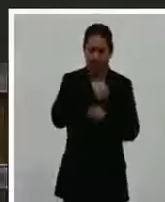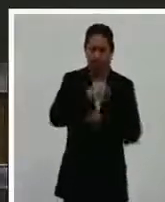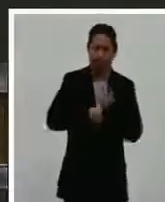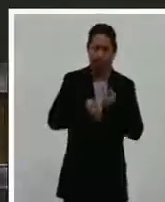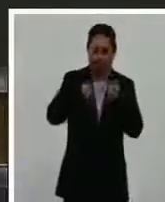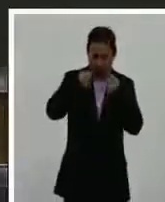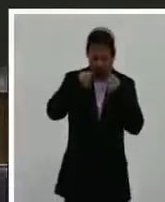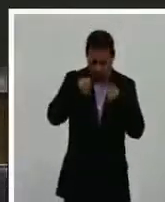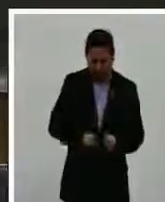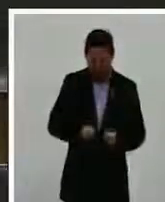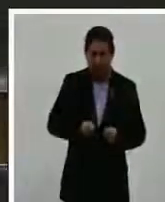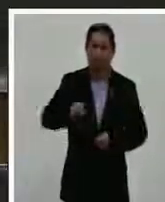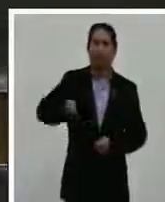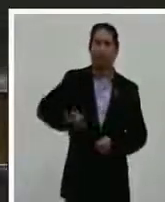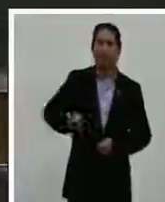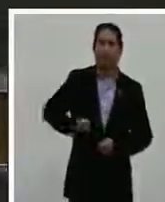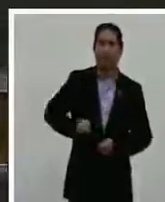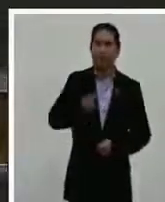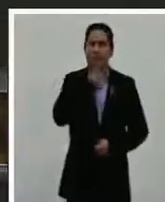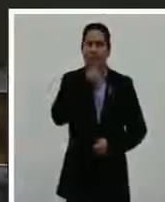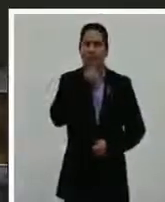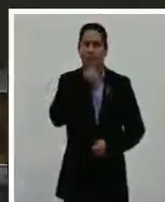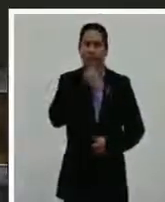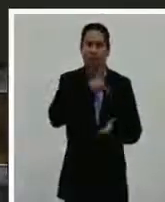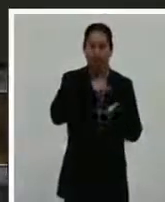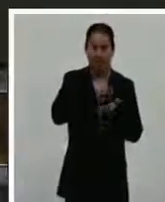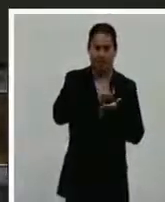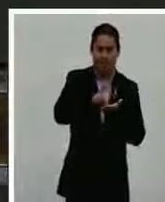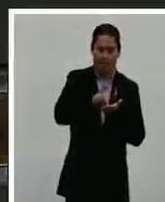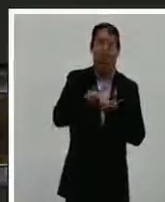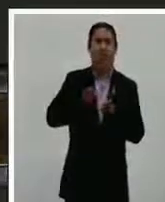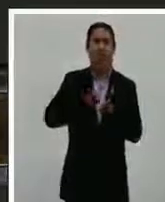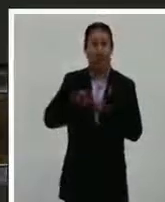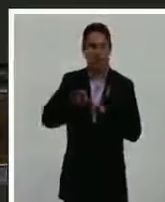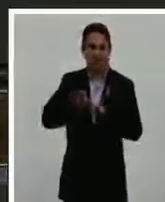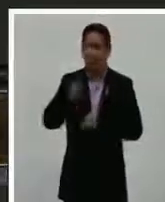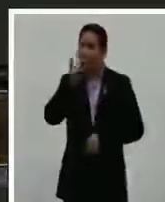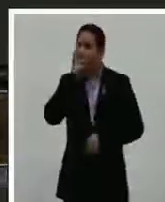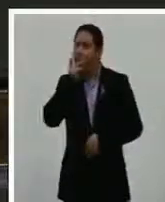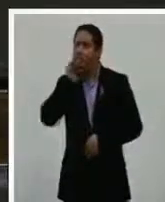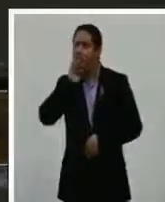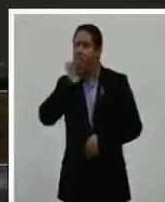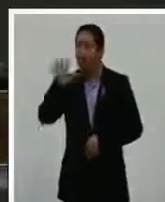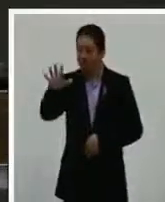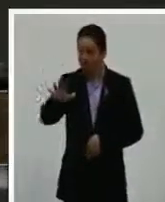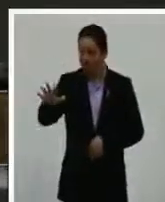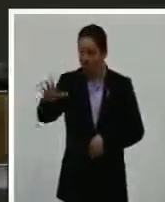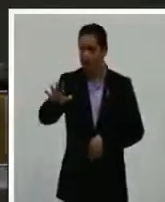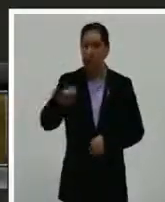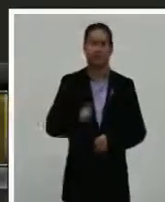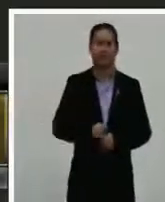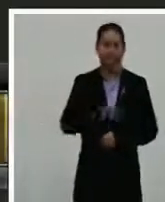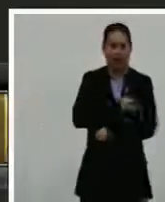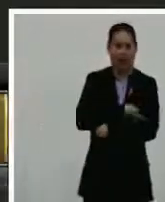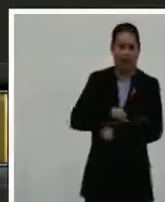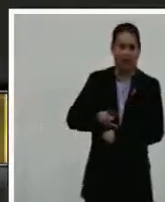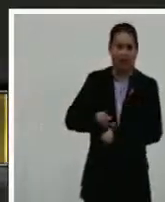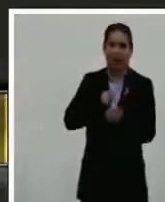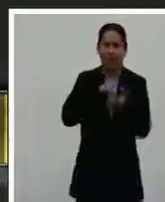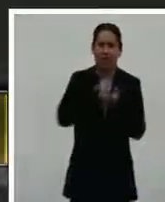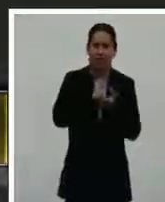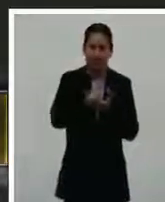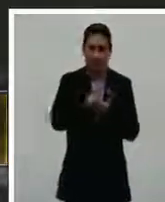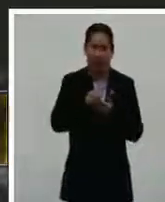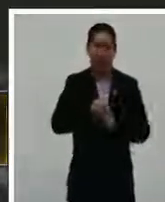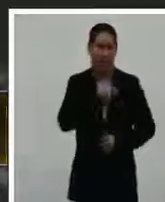interés superior de la niñez el derecho al trabajo de los padres y madres de familia el derecho a